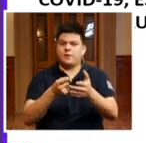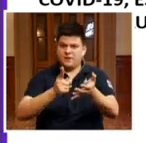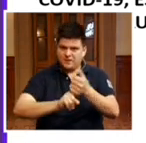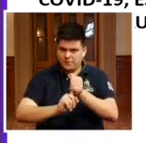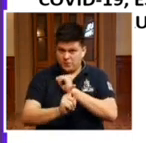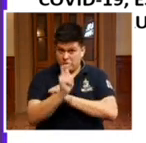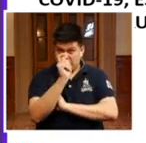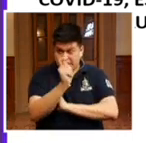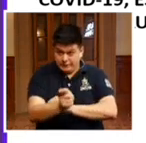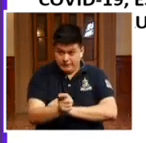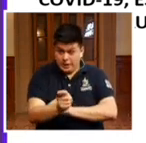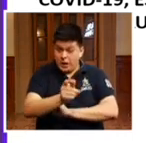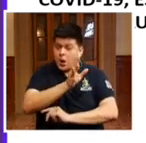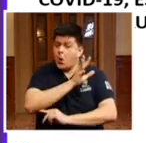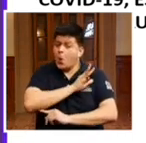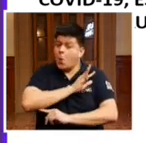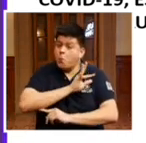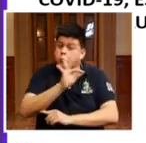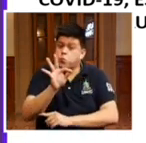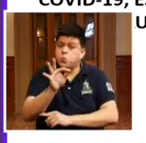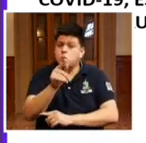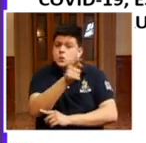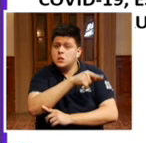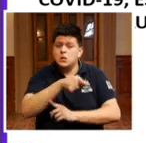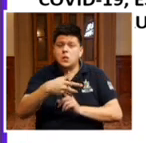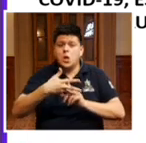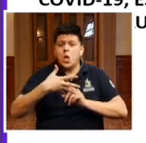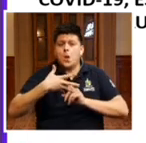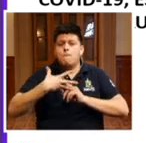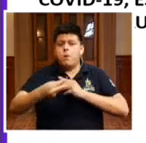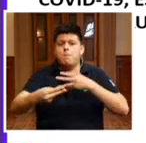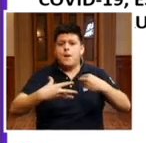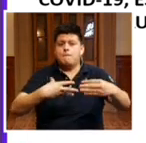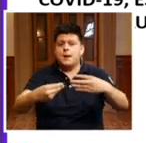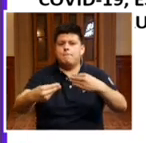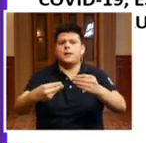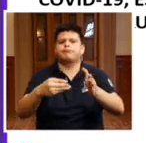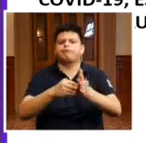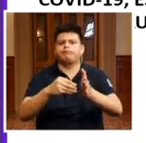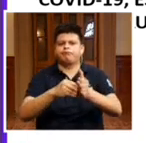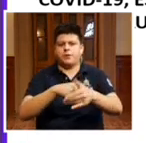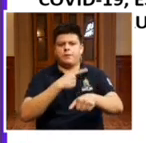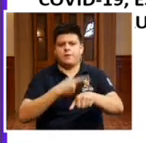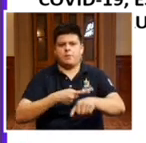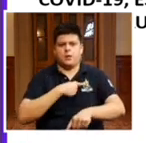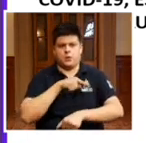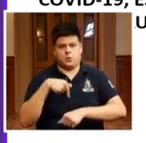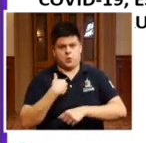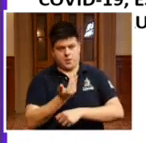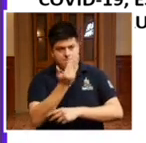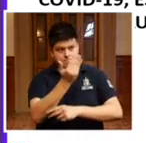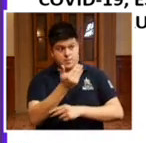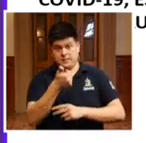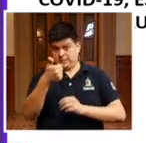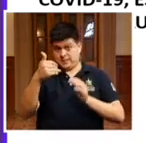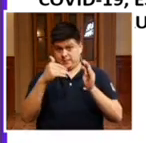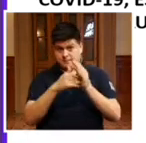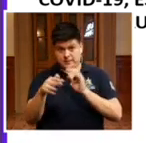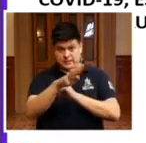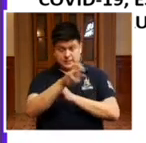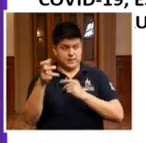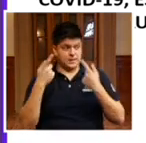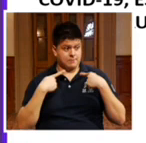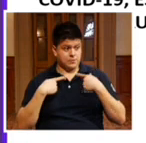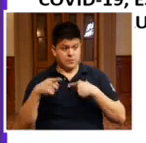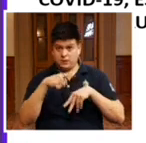que están en posibilidad de transmitir aún la enfermedad. Les pedimos a esas personas que están con la